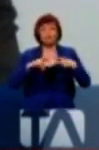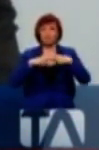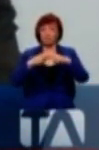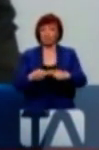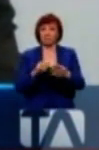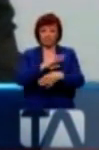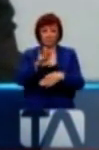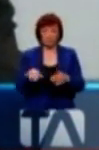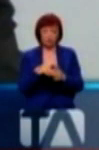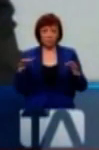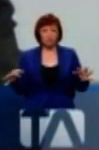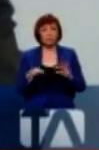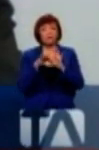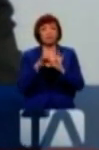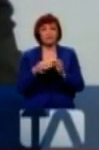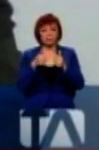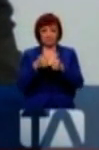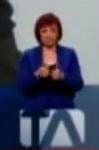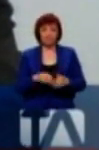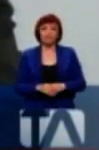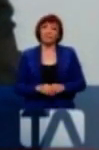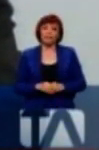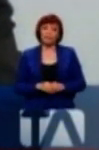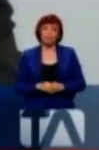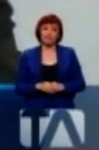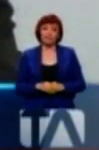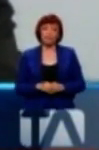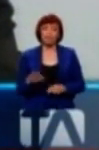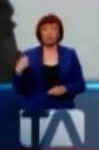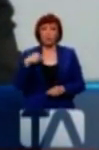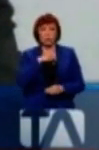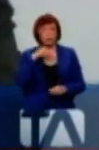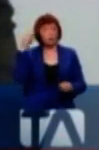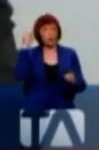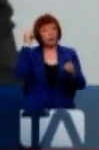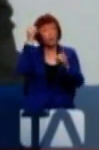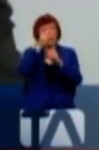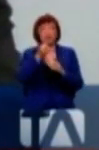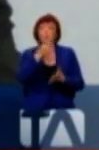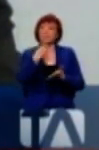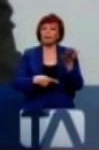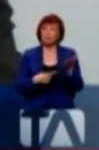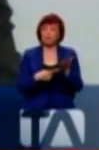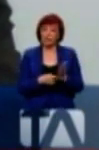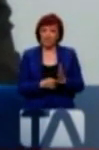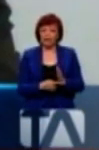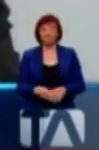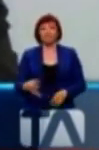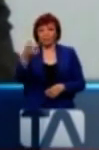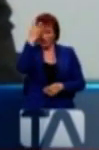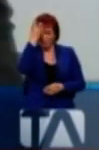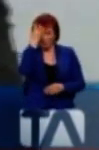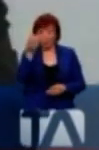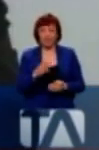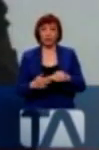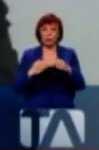del país. Como Estado, nuestro propósito y deber es velar por una educación superior con calidad y excelencia sin duda